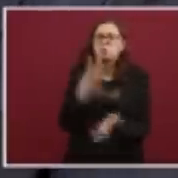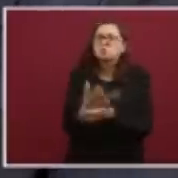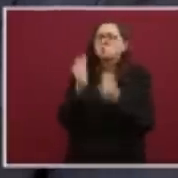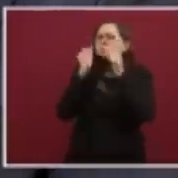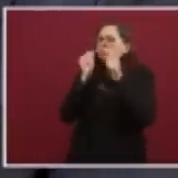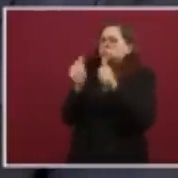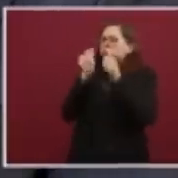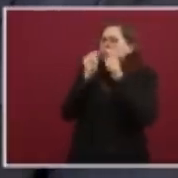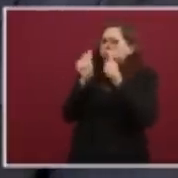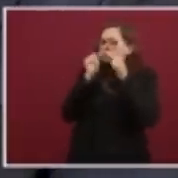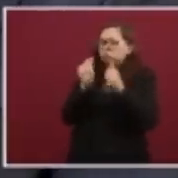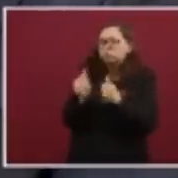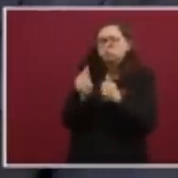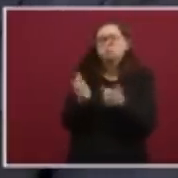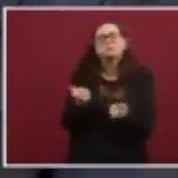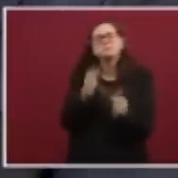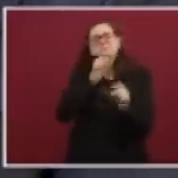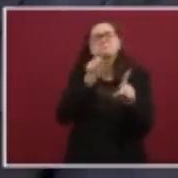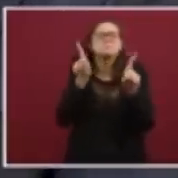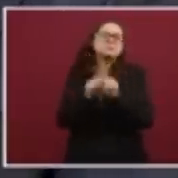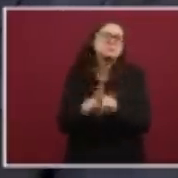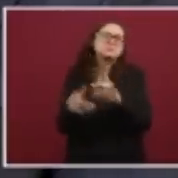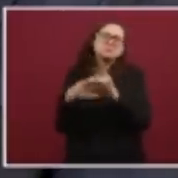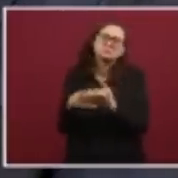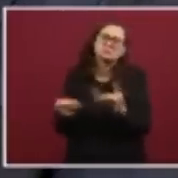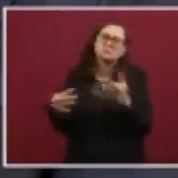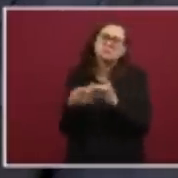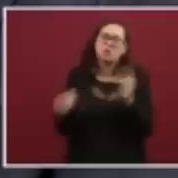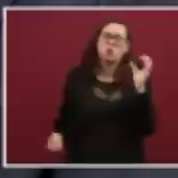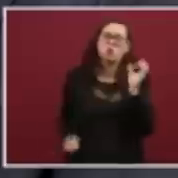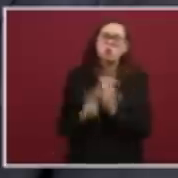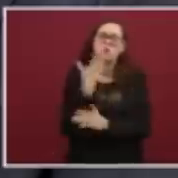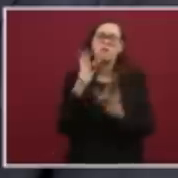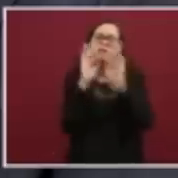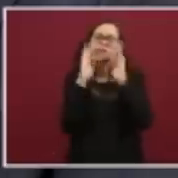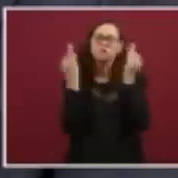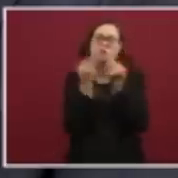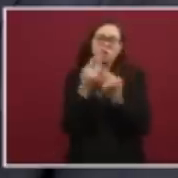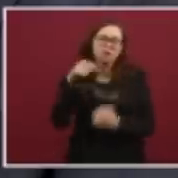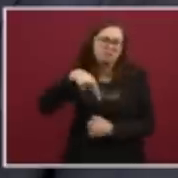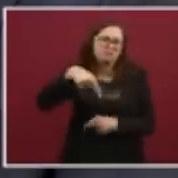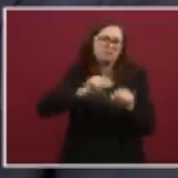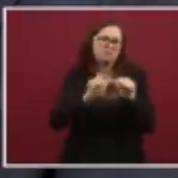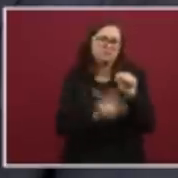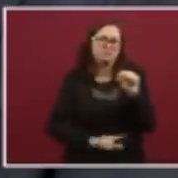explicar cuál es la nueva política económica en el país.